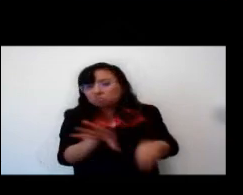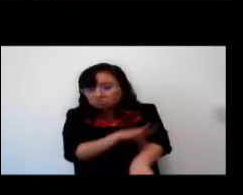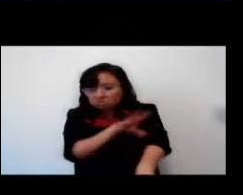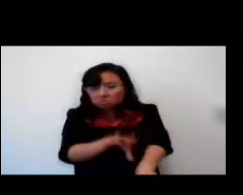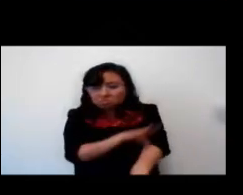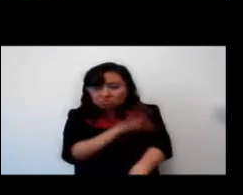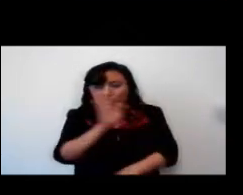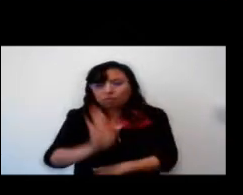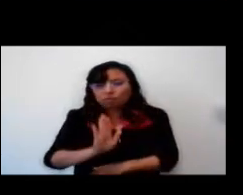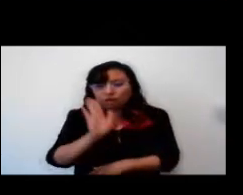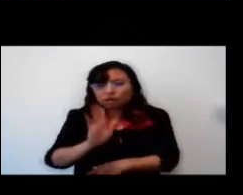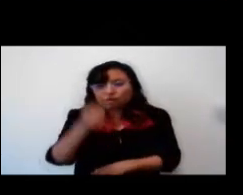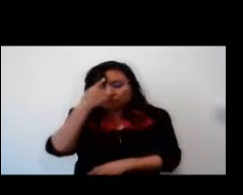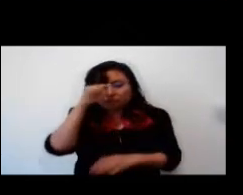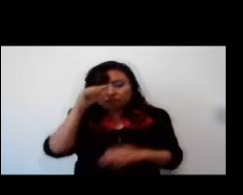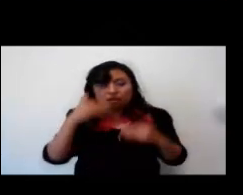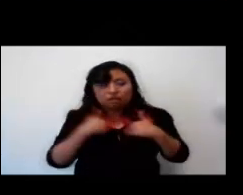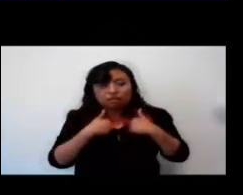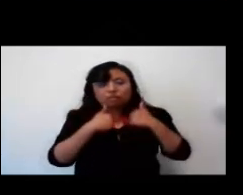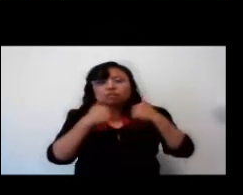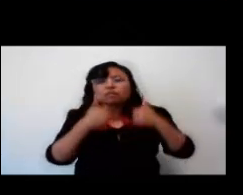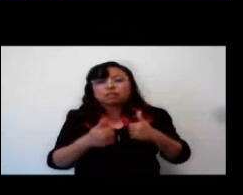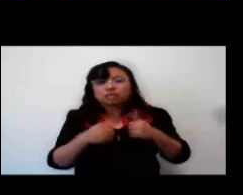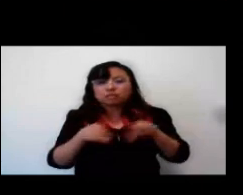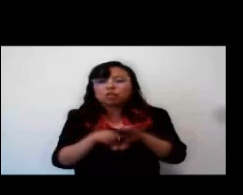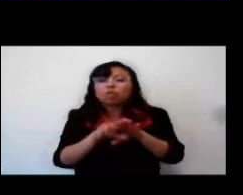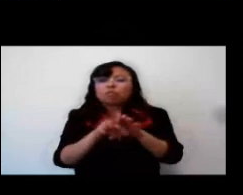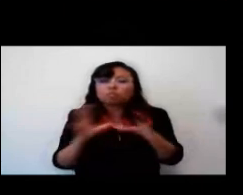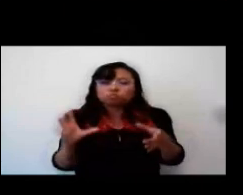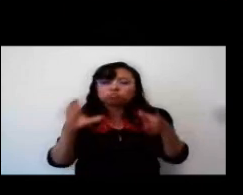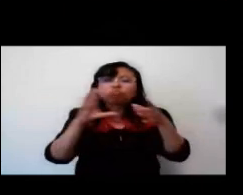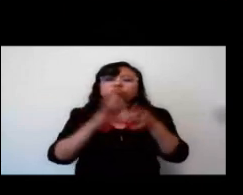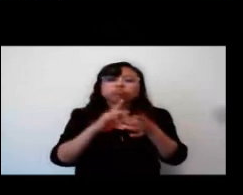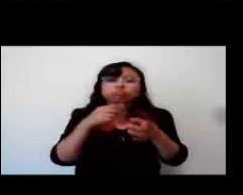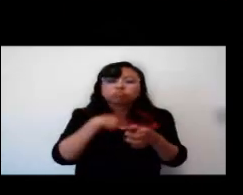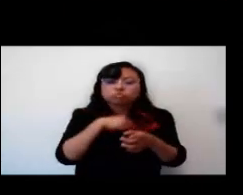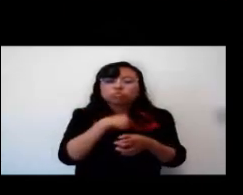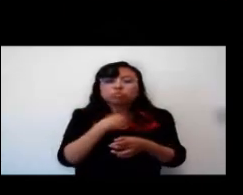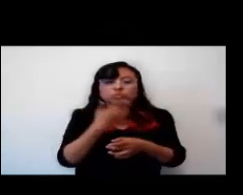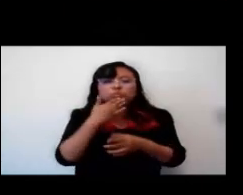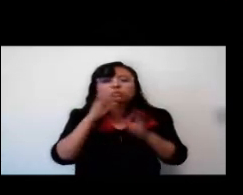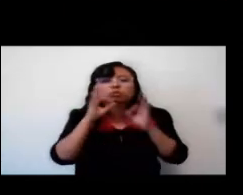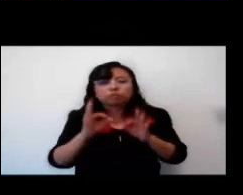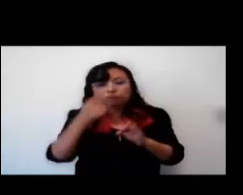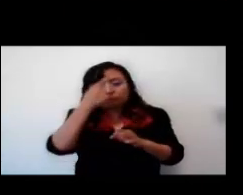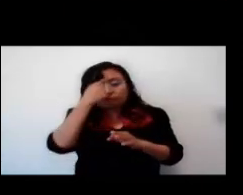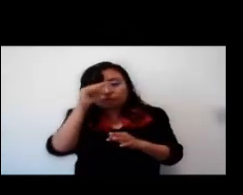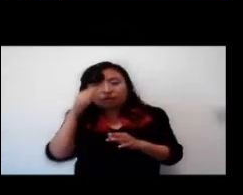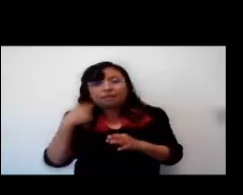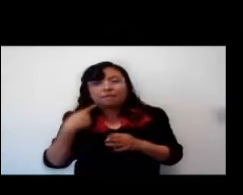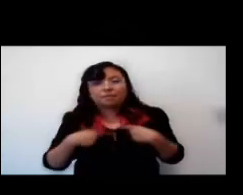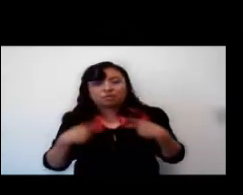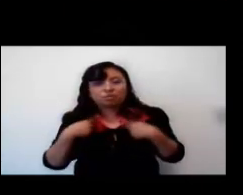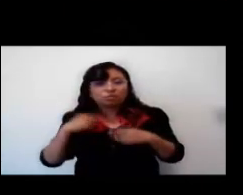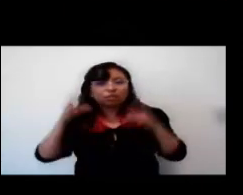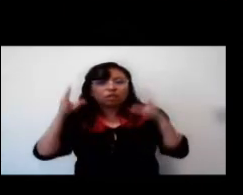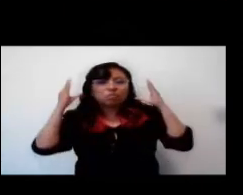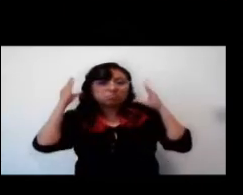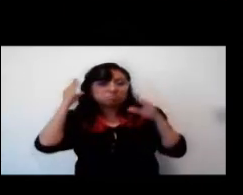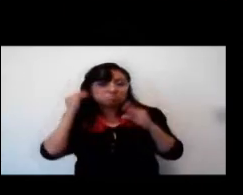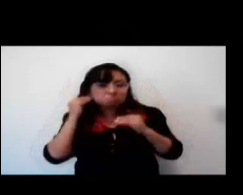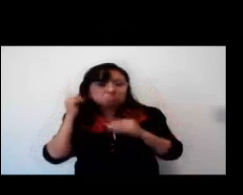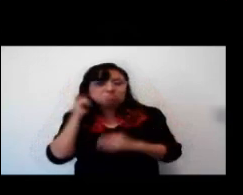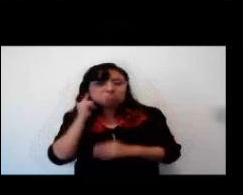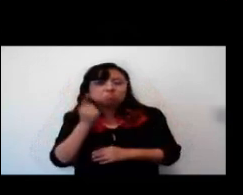entender cuándo entra el implante coclear como una opción viable para personas con pérdida auditiva. Entonces aquí vemos en